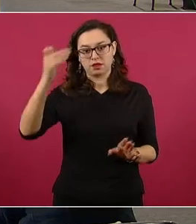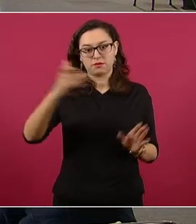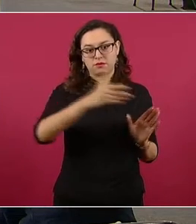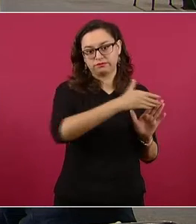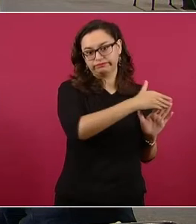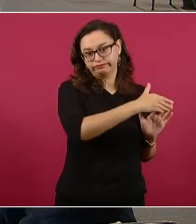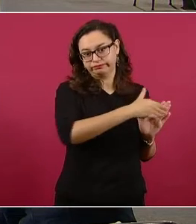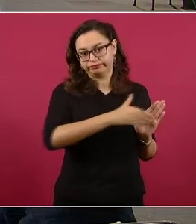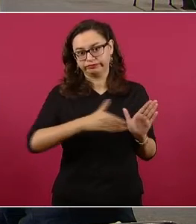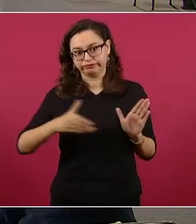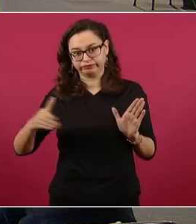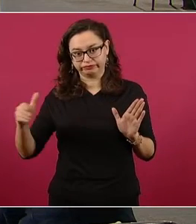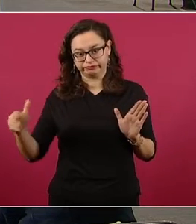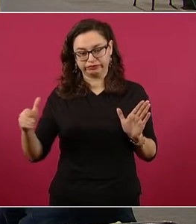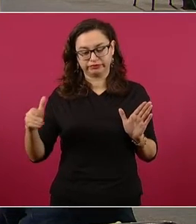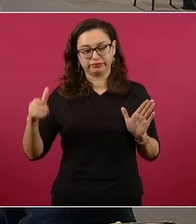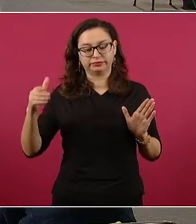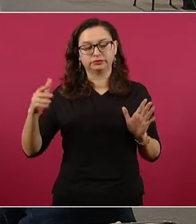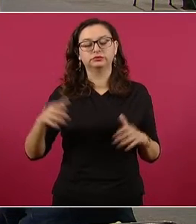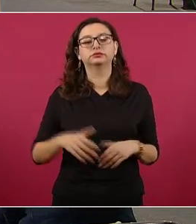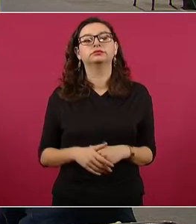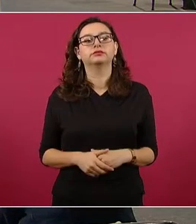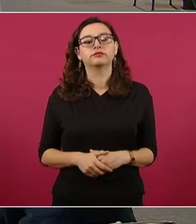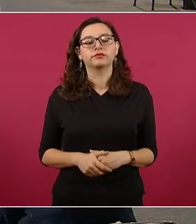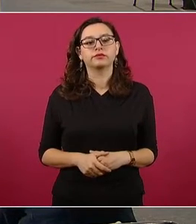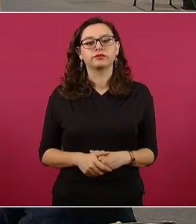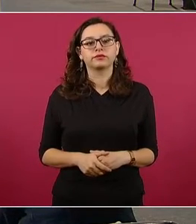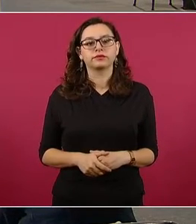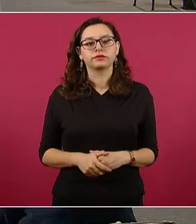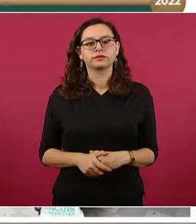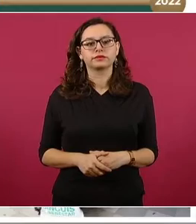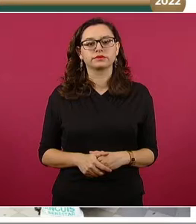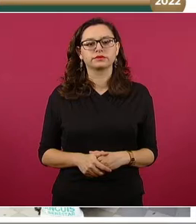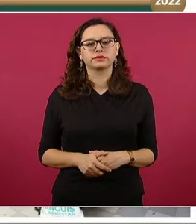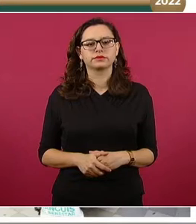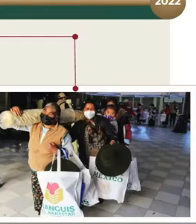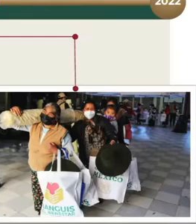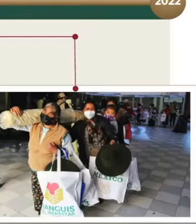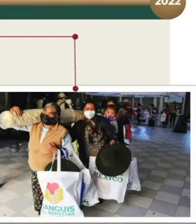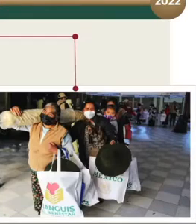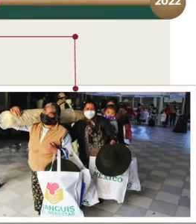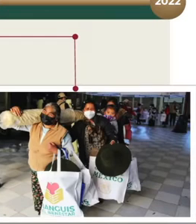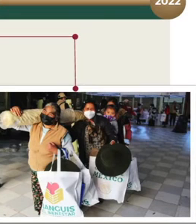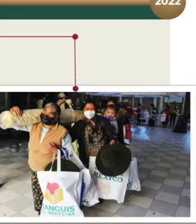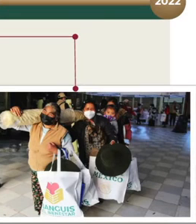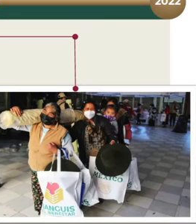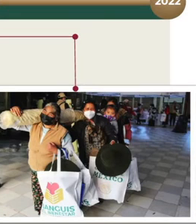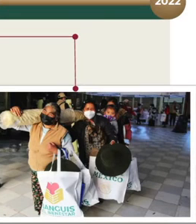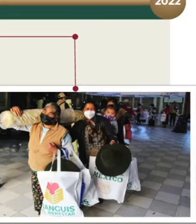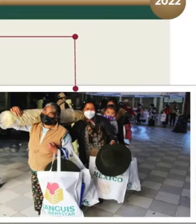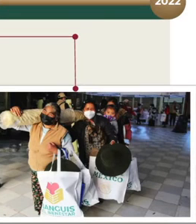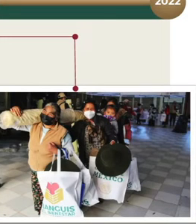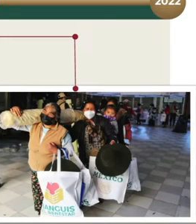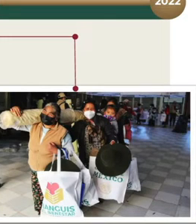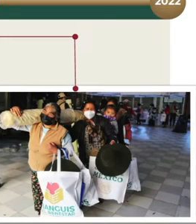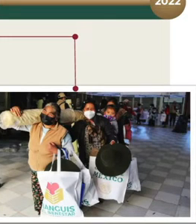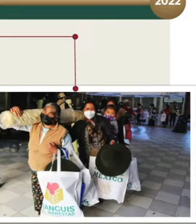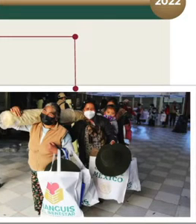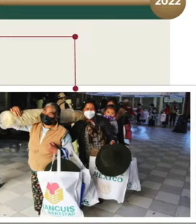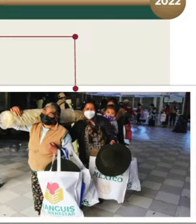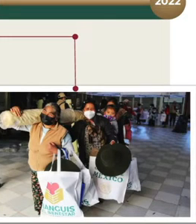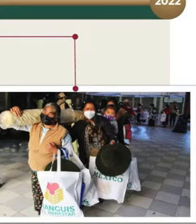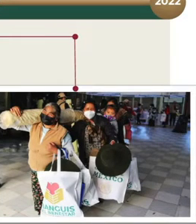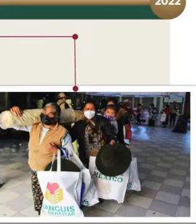sigue, en donde actualmente estamos en dos estados. Estamos